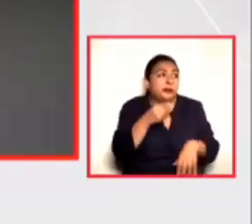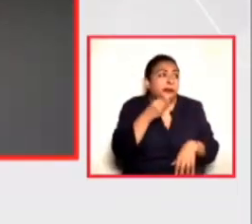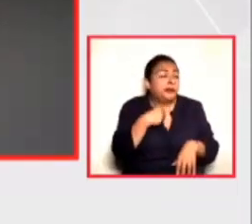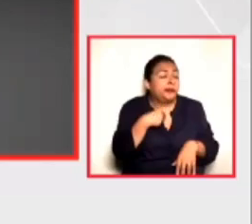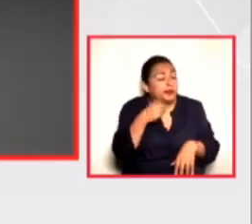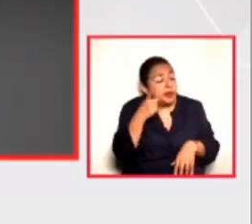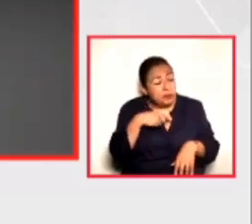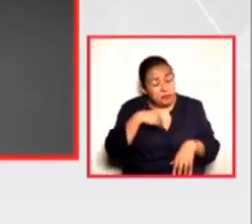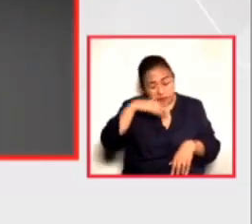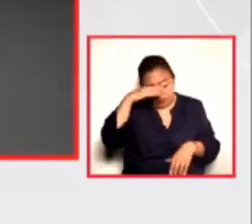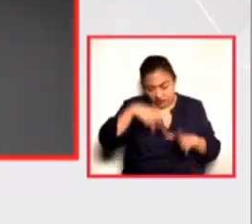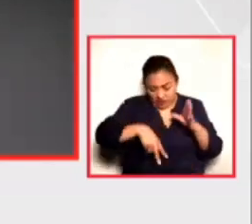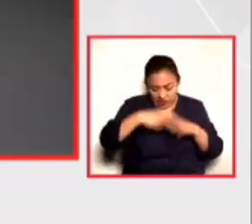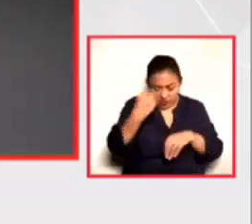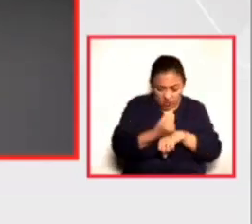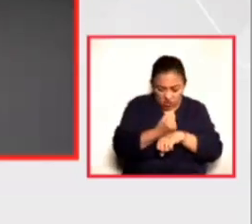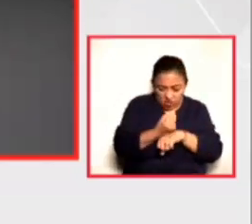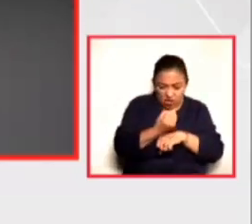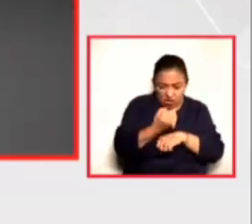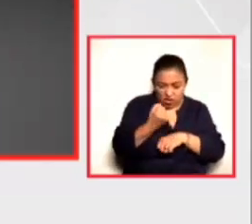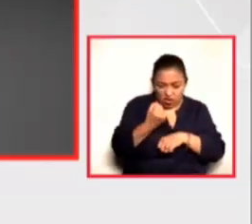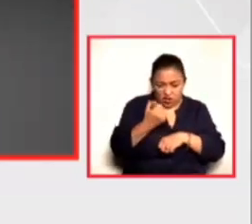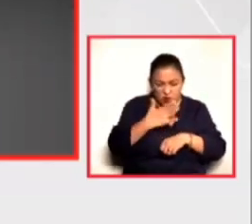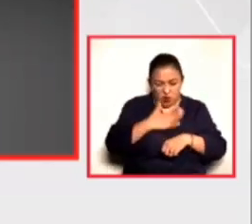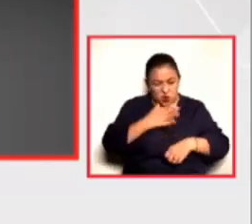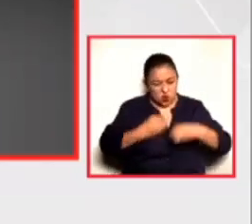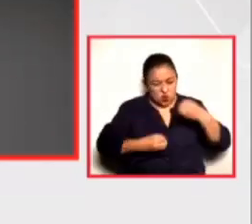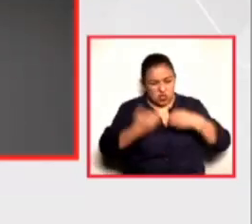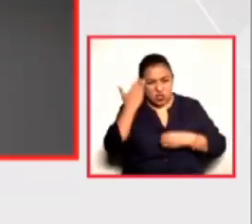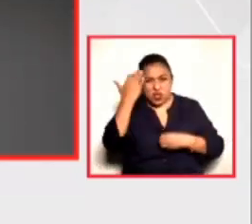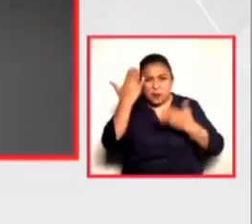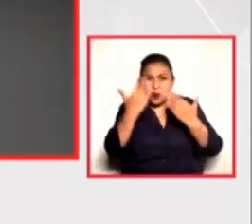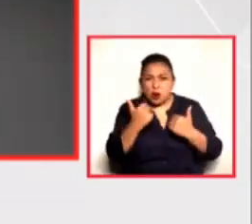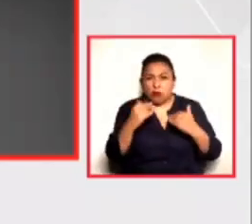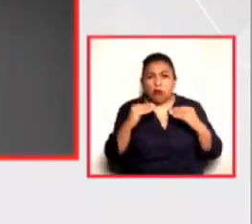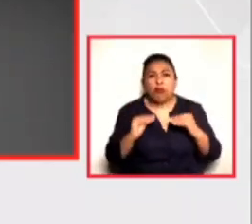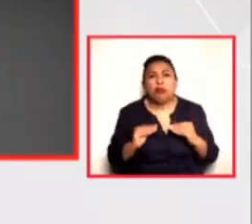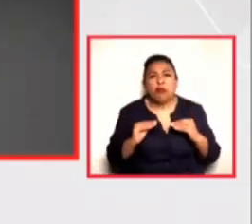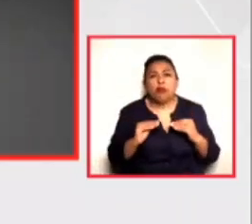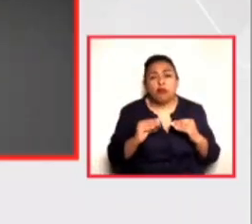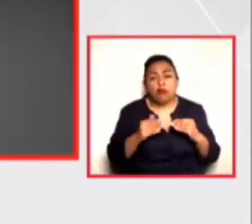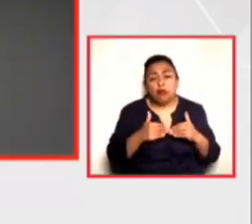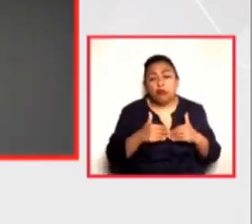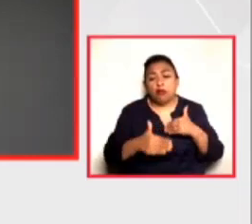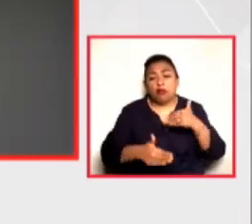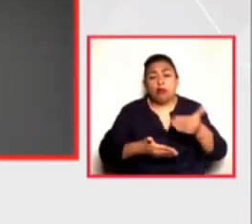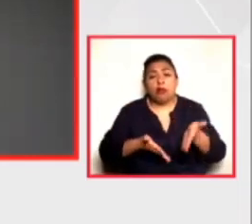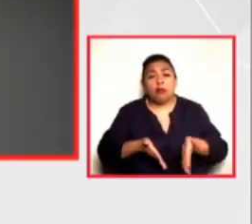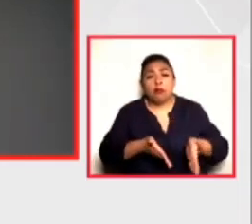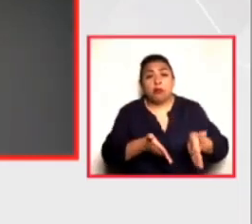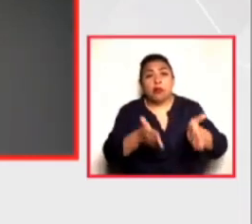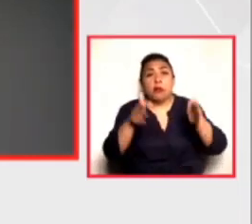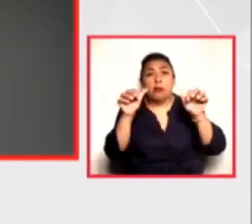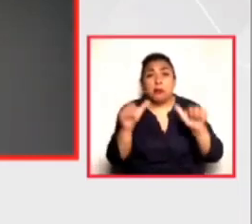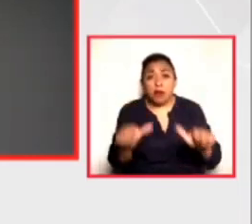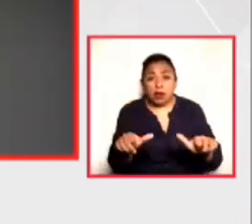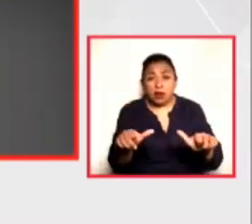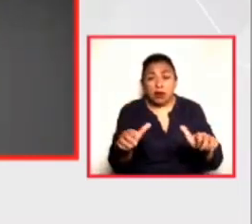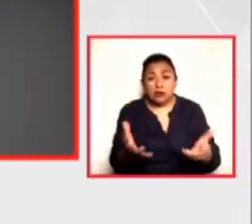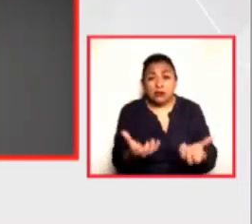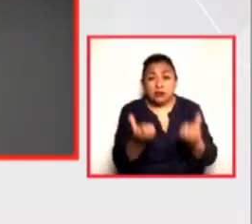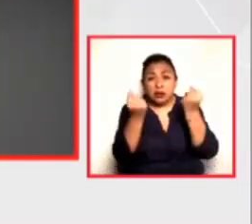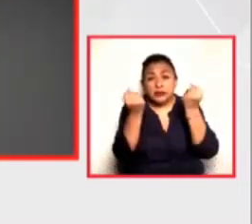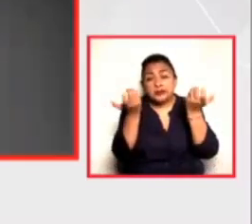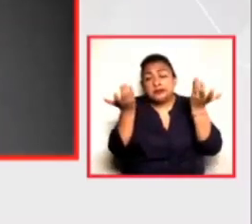y te juzgas sin tiempo y te quedas inmóvil al borde del camino y te salvas, entonces no te